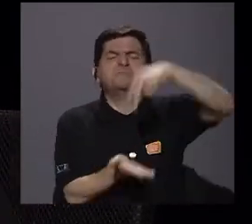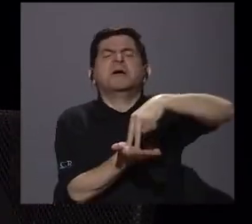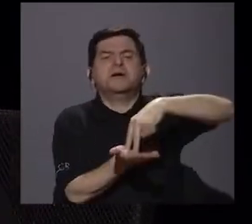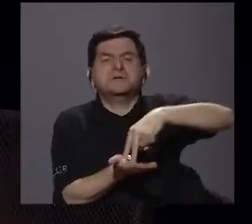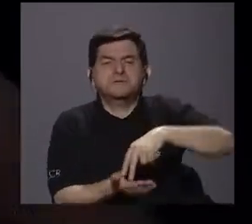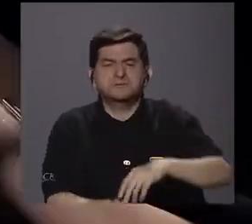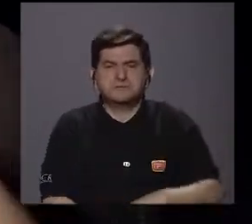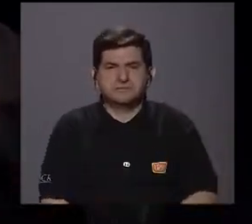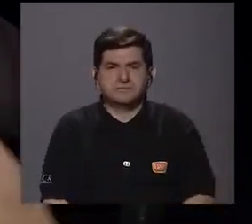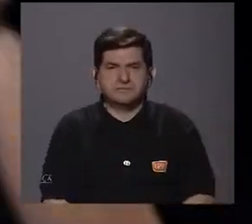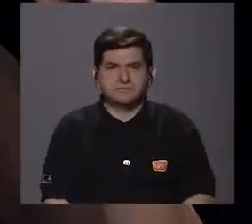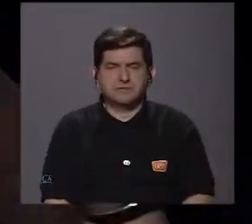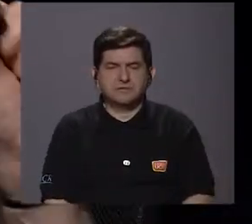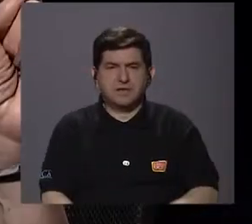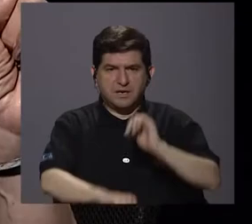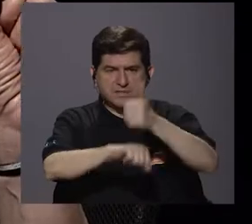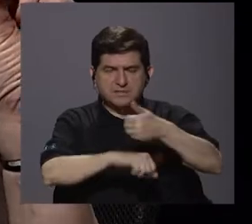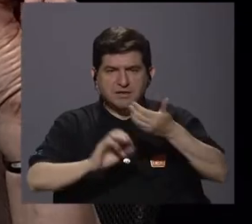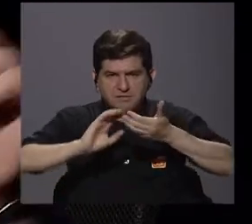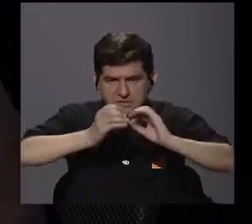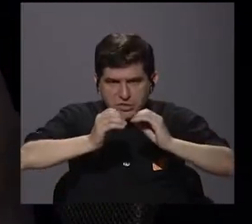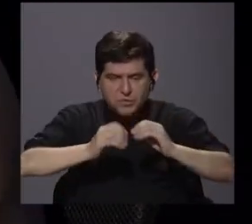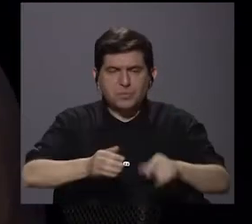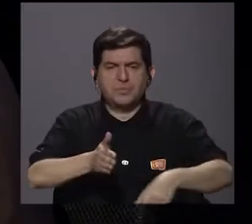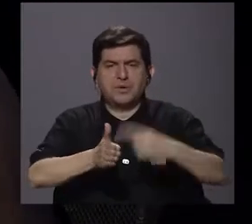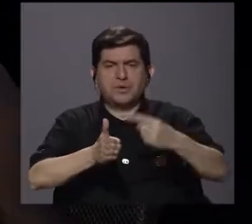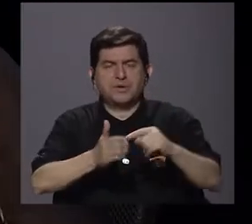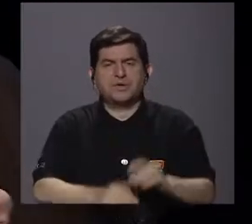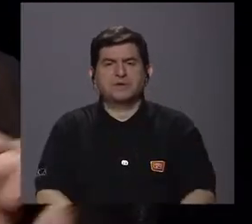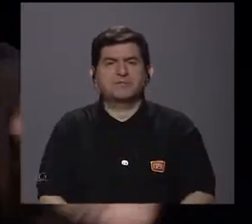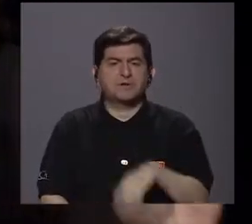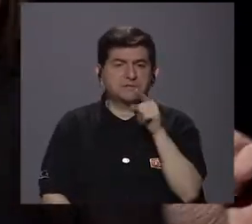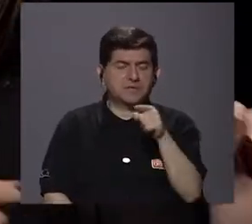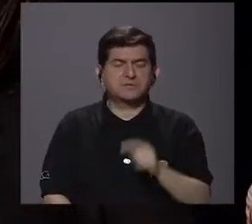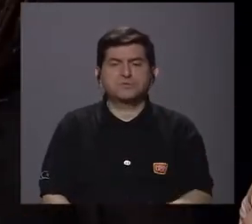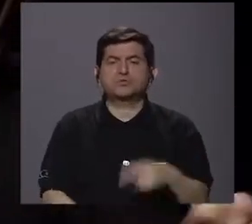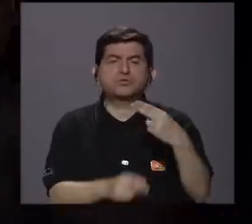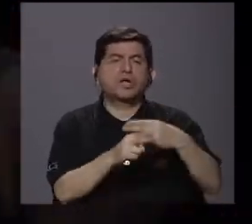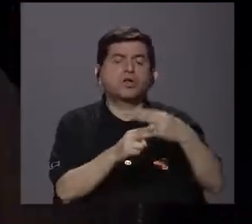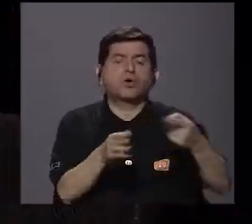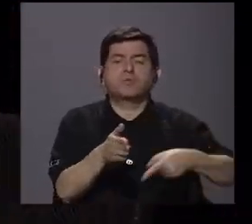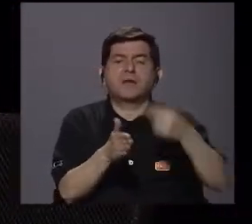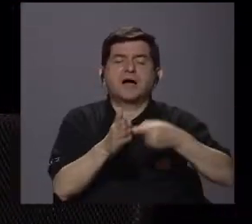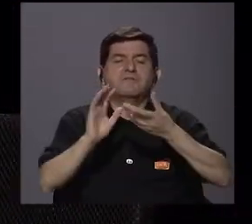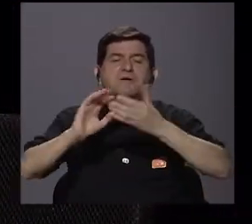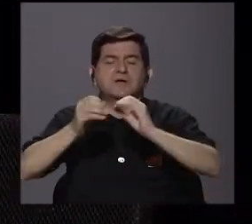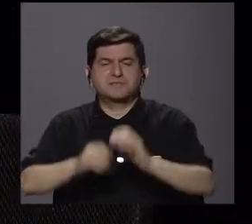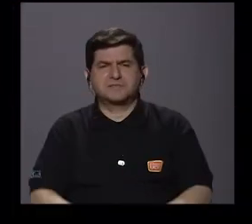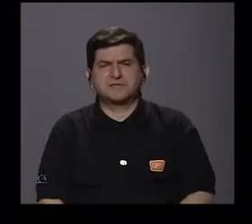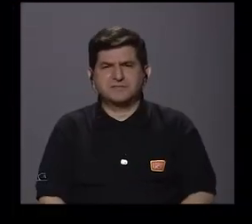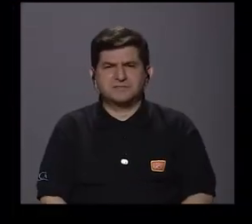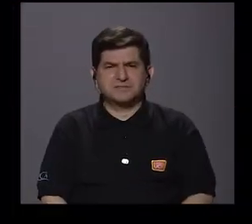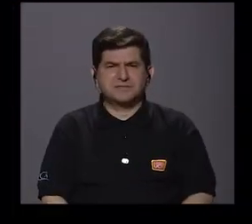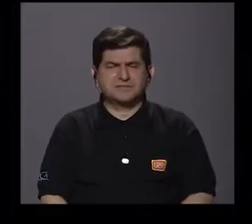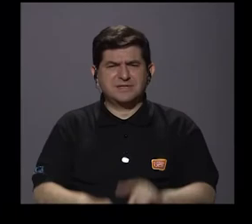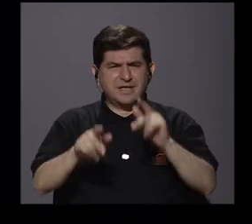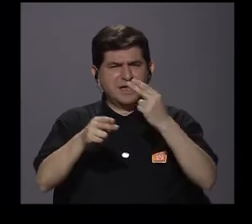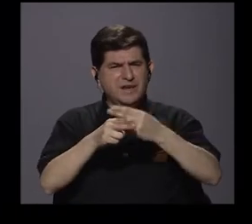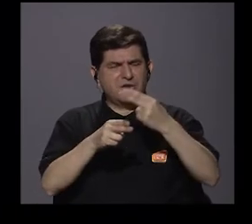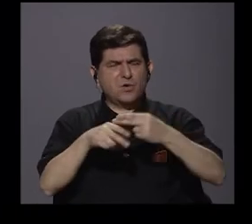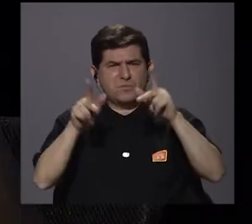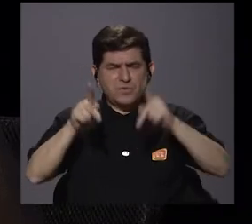levántese. Nos ponían un número y a veces lo llamaban a usted por el nombre y a veces por el número. ¿Cómo se llama el cónsul, doña